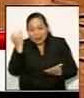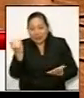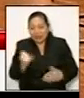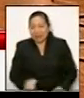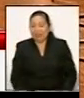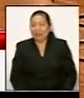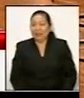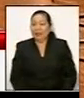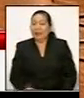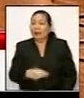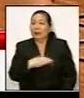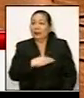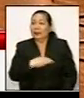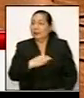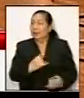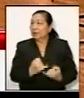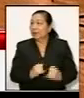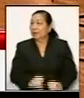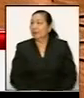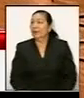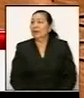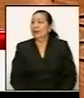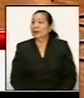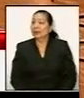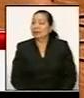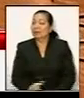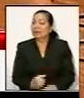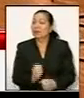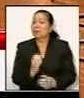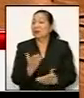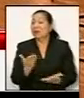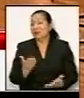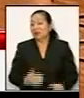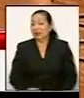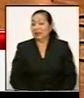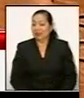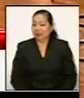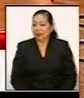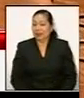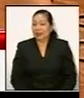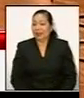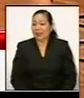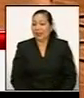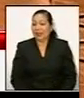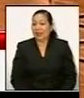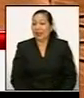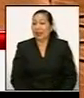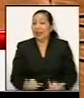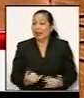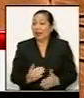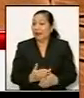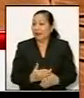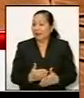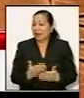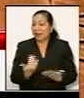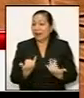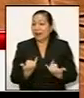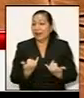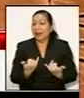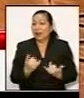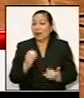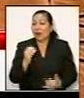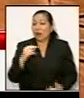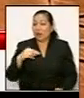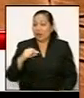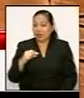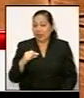ya al ministerio independientemente toman las decisiones que correspondan la participación de estas ong